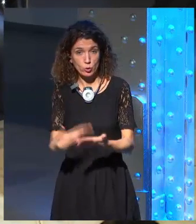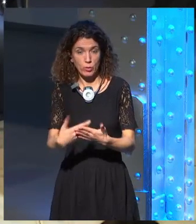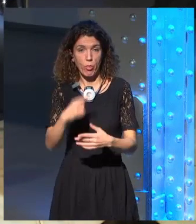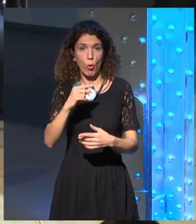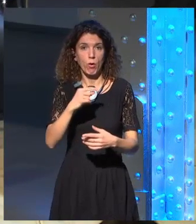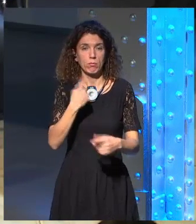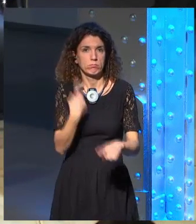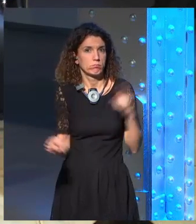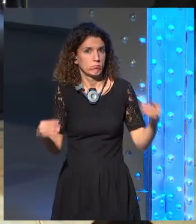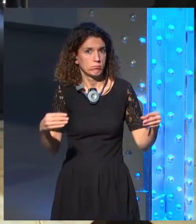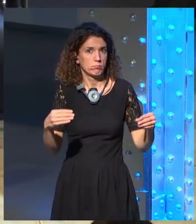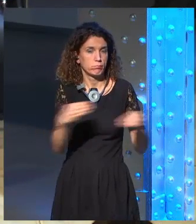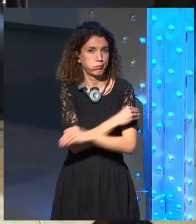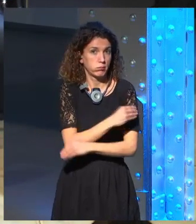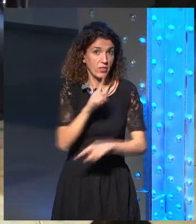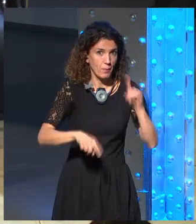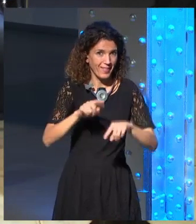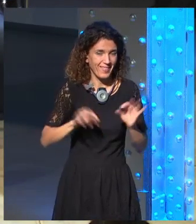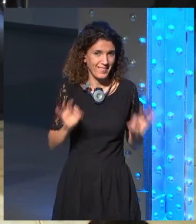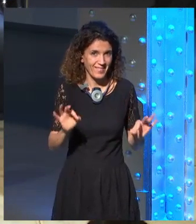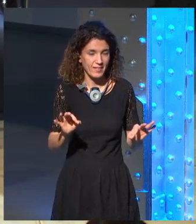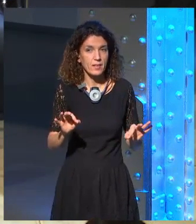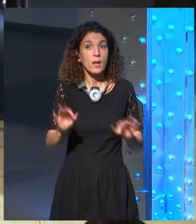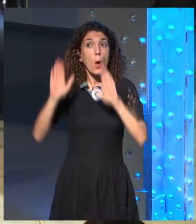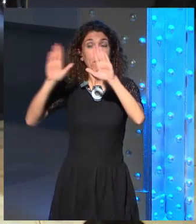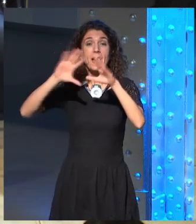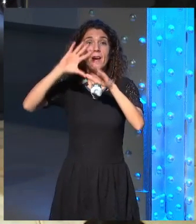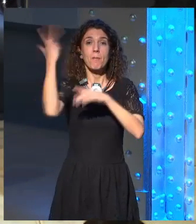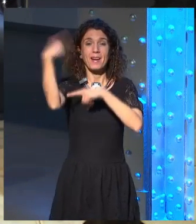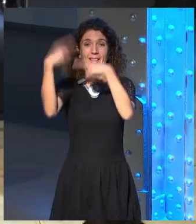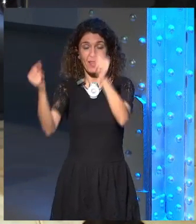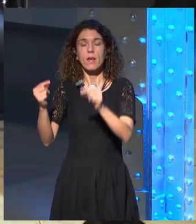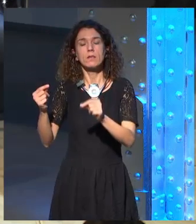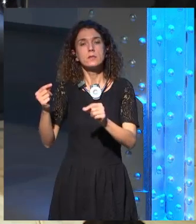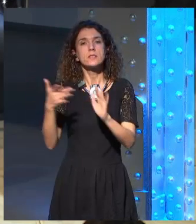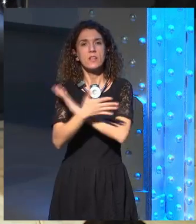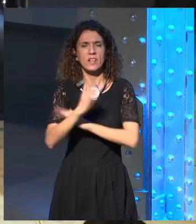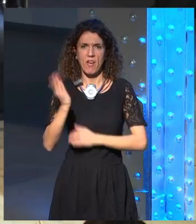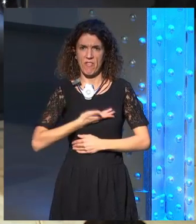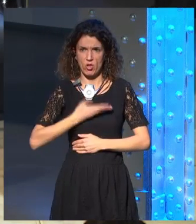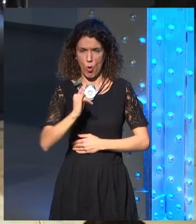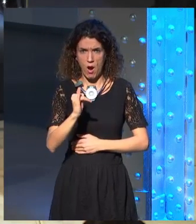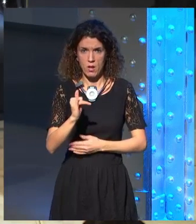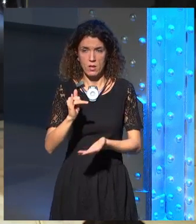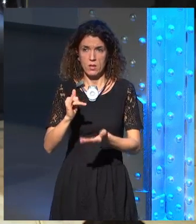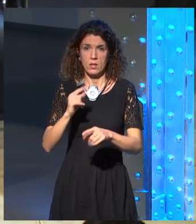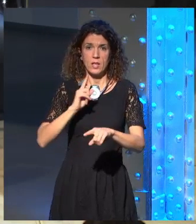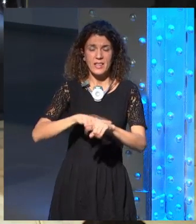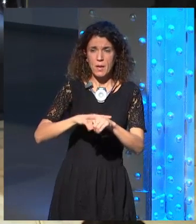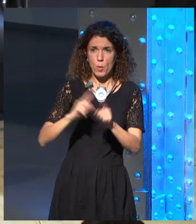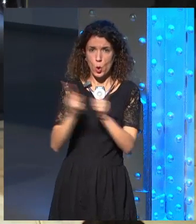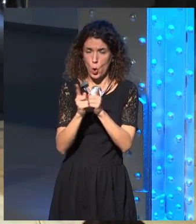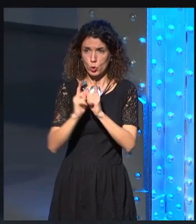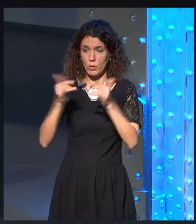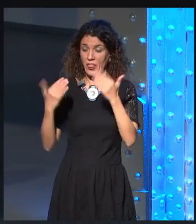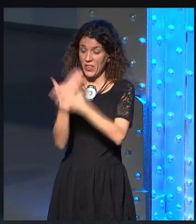totalmente distinto. Que la permanencia en el espacio produce unos efectos muy considerables desde muy poco tiempo, a corto plazo,